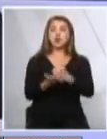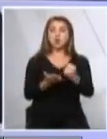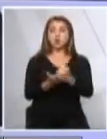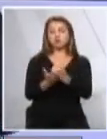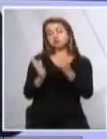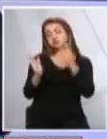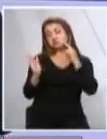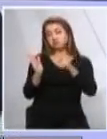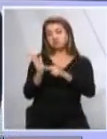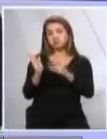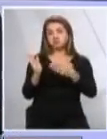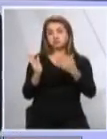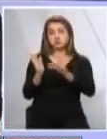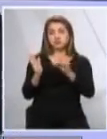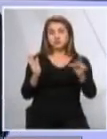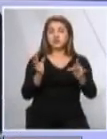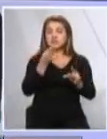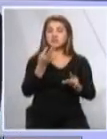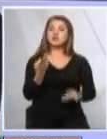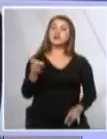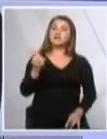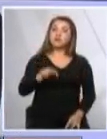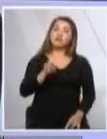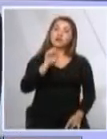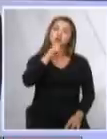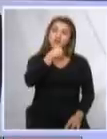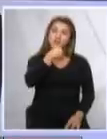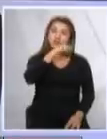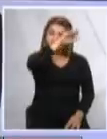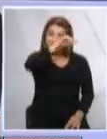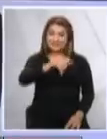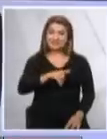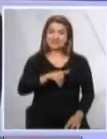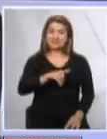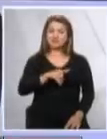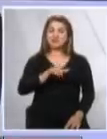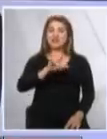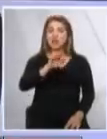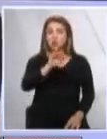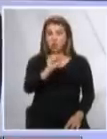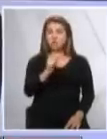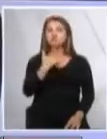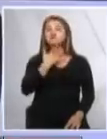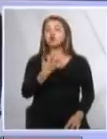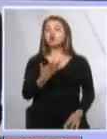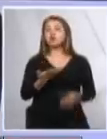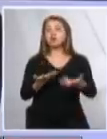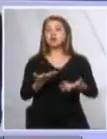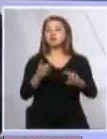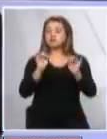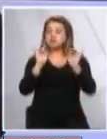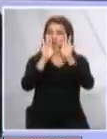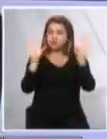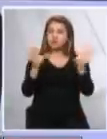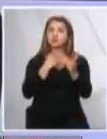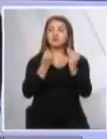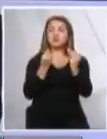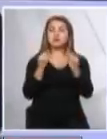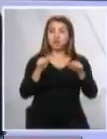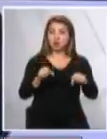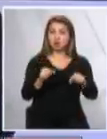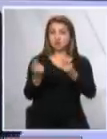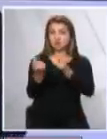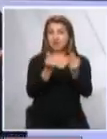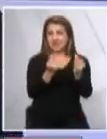esto entonces que vuelvan los dinosaurios, para citar a Laura, porque yo creo que lo que está claro es que lo que está pasando ahora se parece bastante